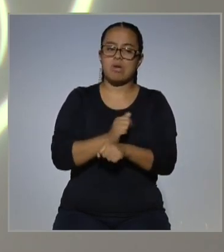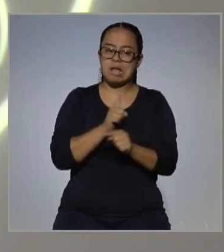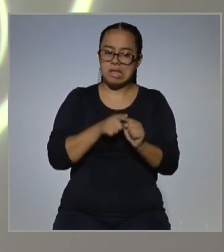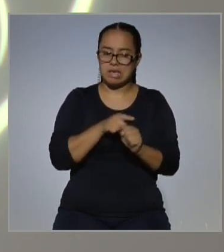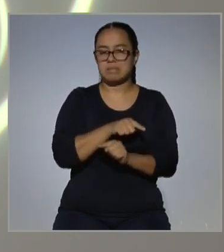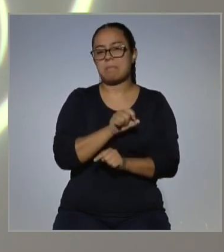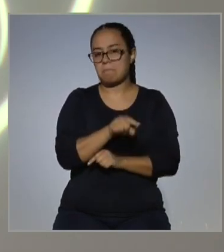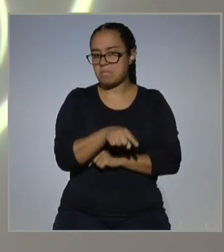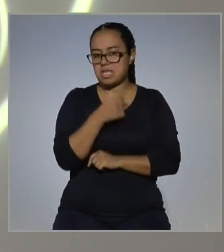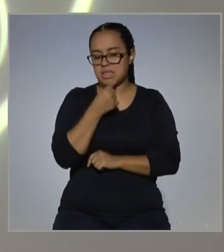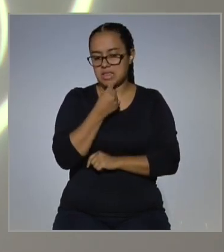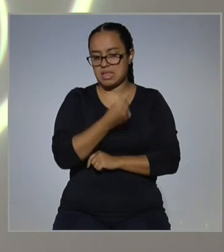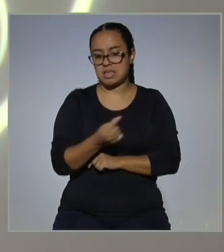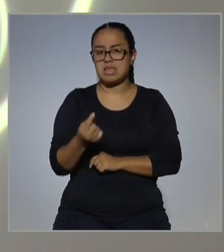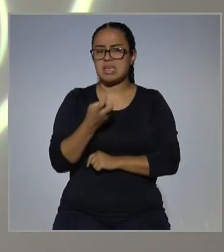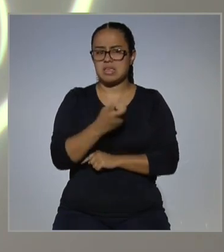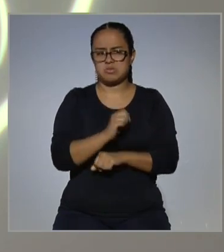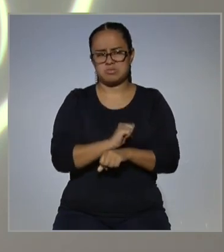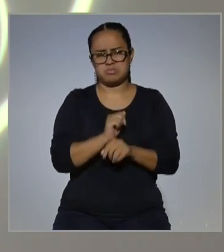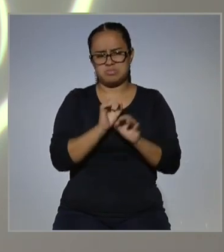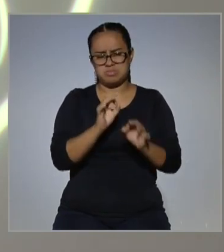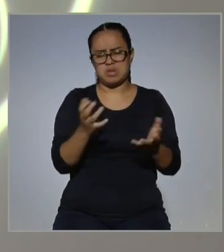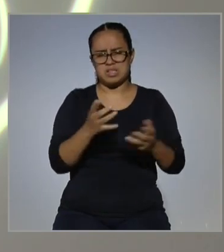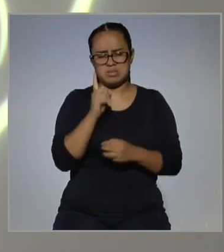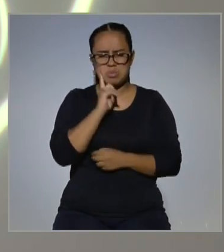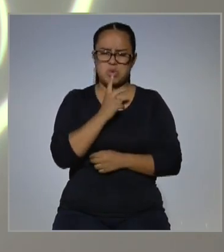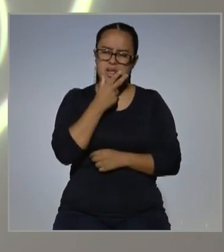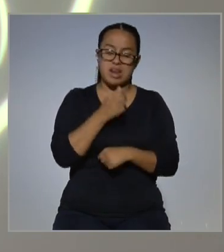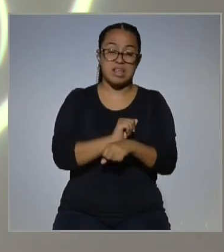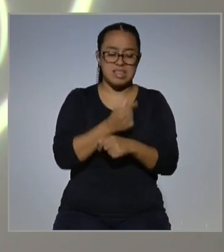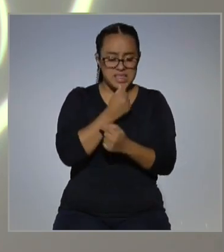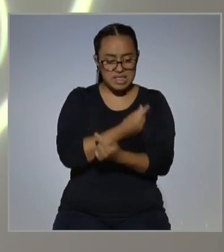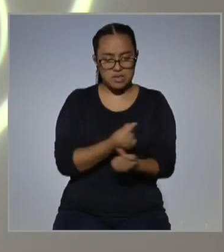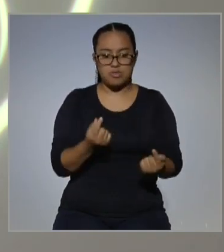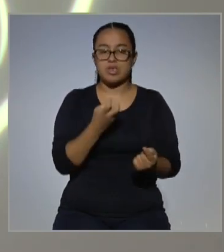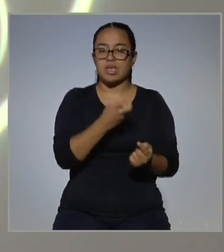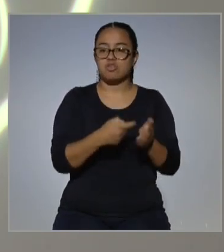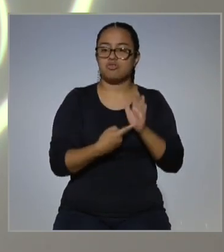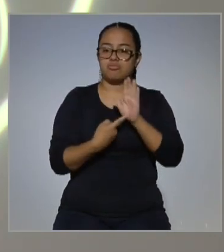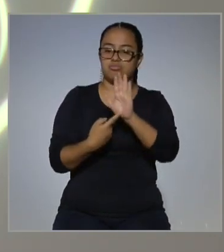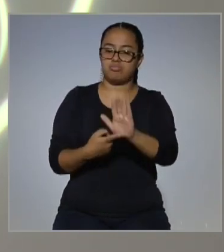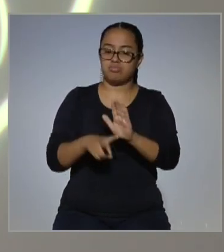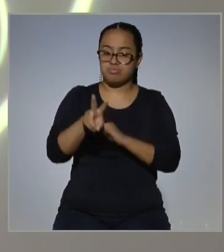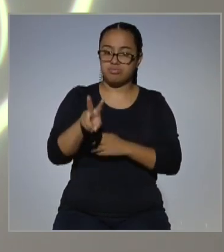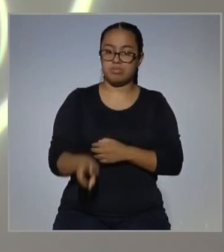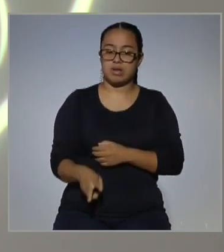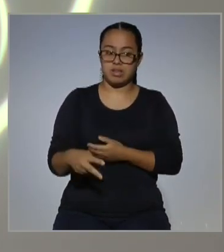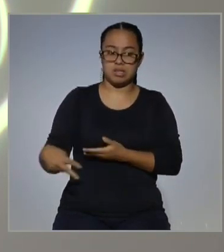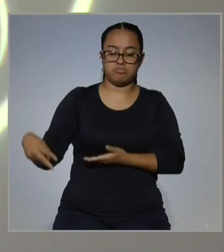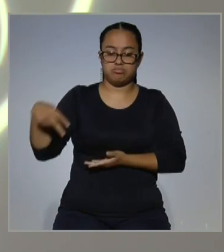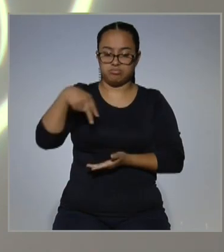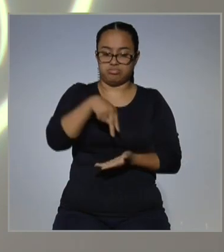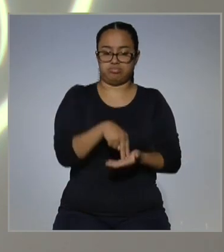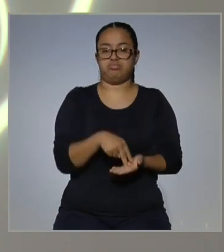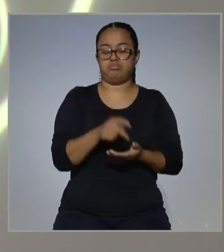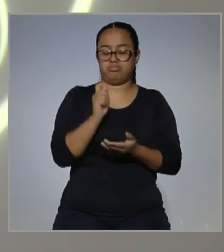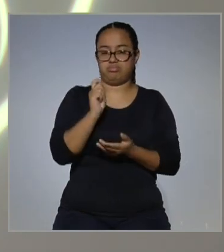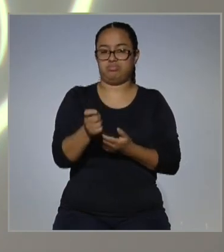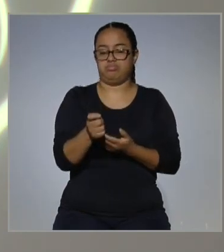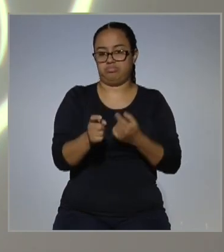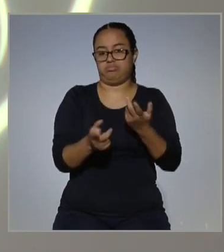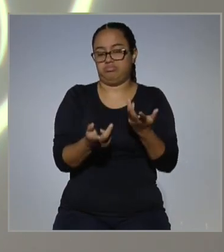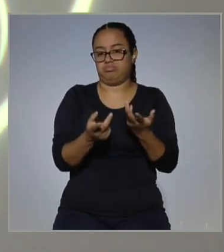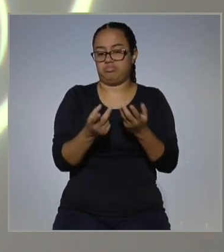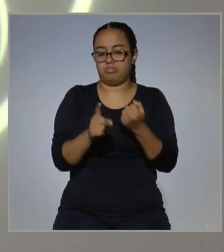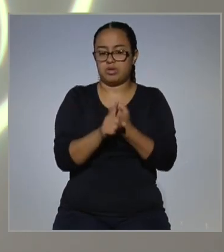De verdad, son excelentes actores, excelentes actrices. Y qué mejor que sean ellos mismos y ellas mismas quienes se suban al escenario a hablar de su problemática.